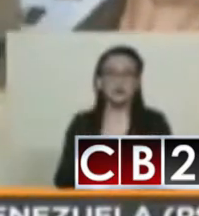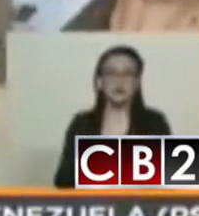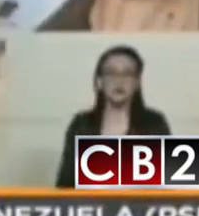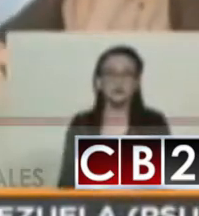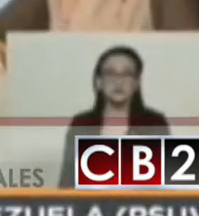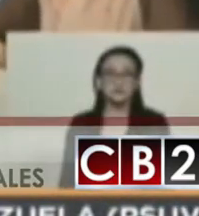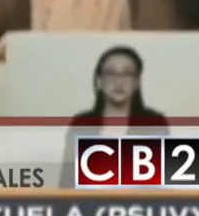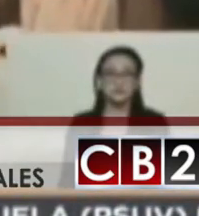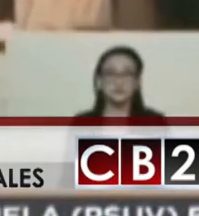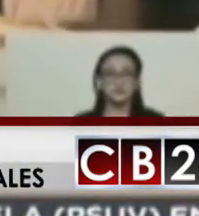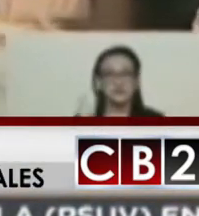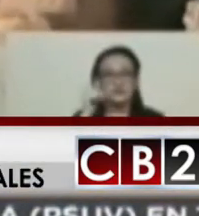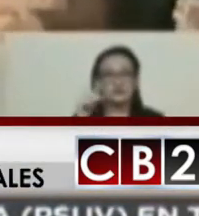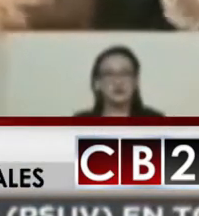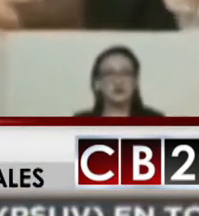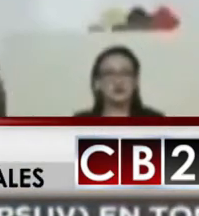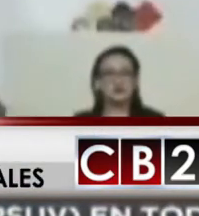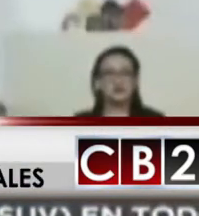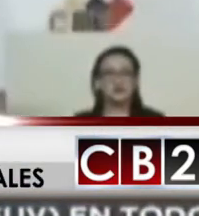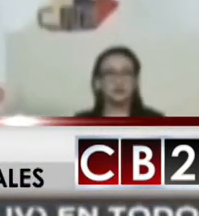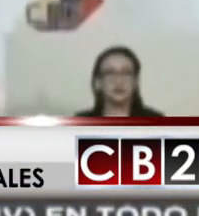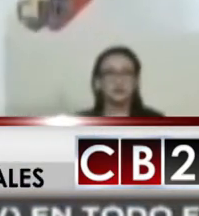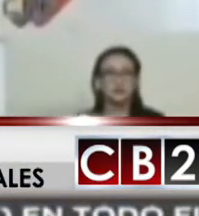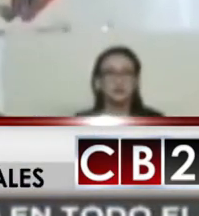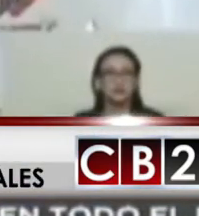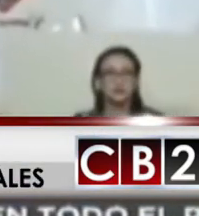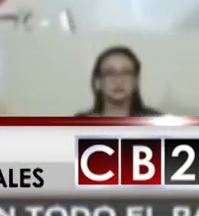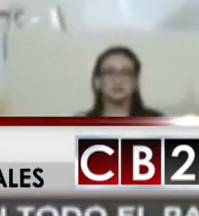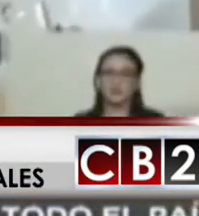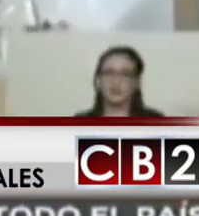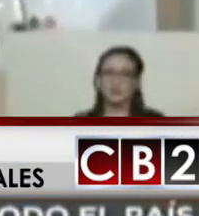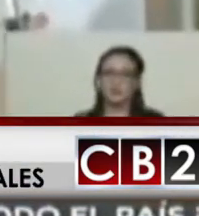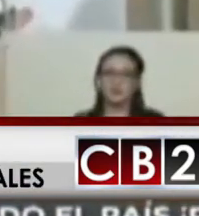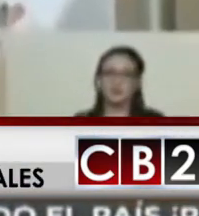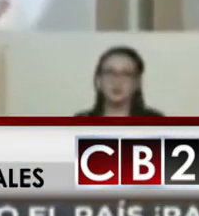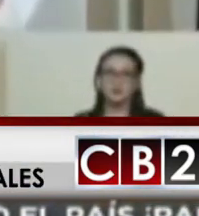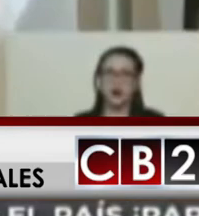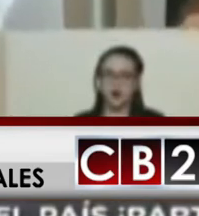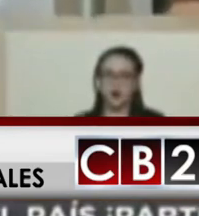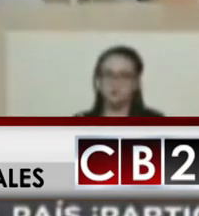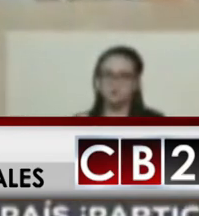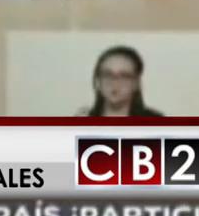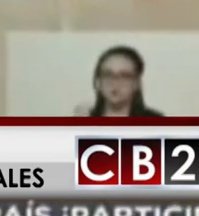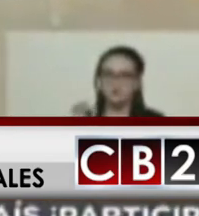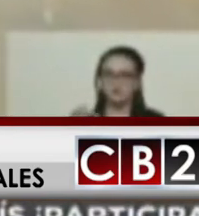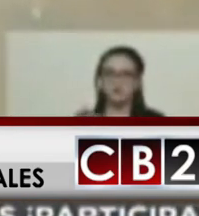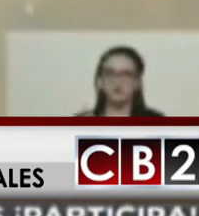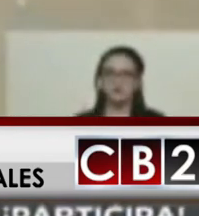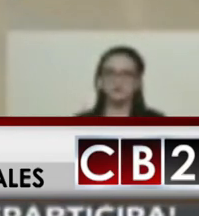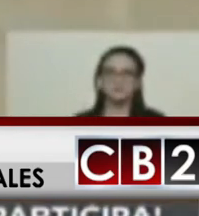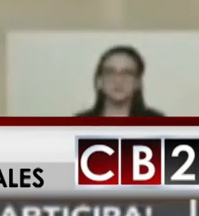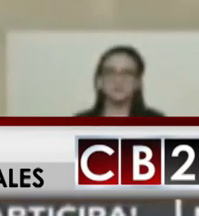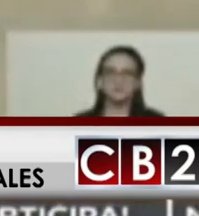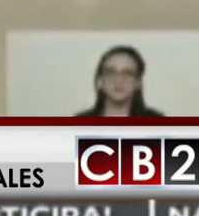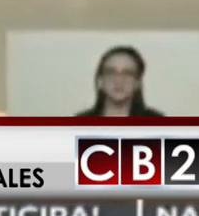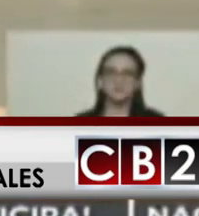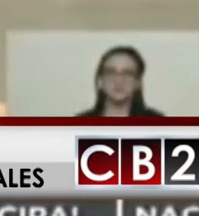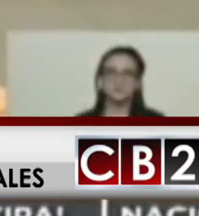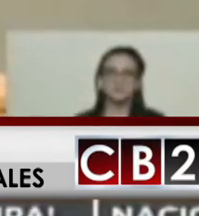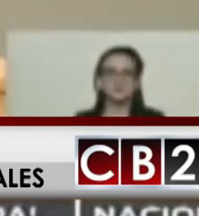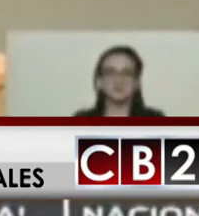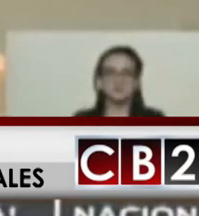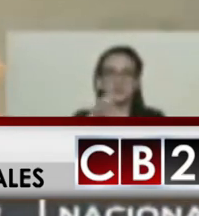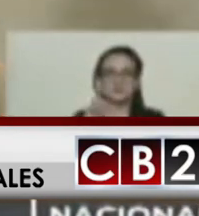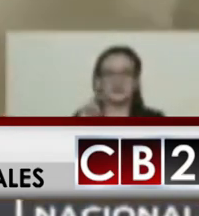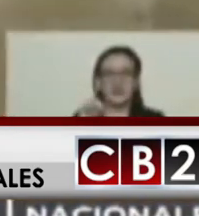venezuela el consejo nacional electoral anunció postergar las elecciones presidenciales de este 22 de abril y confirma que el 20 de mayo